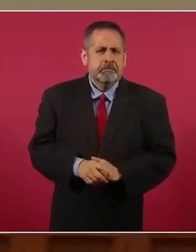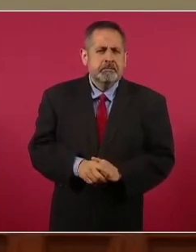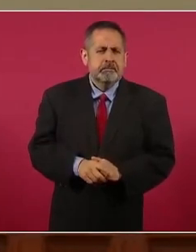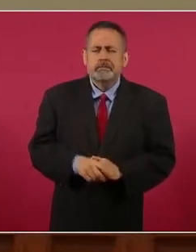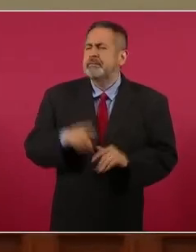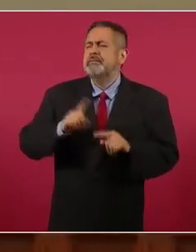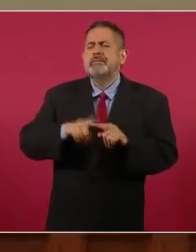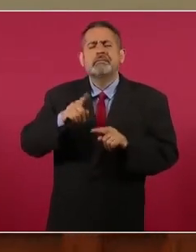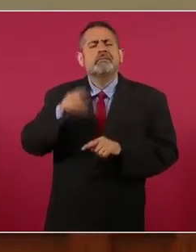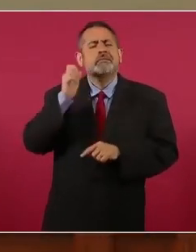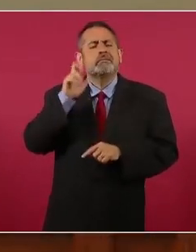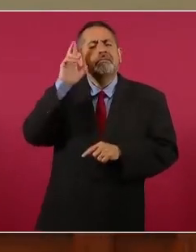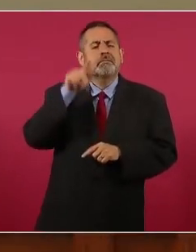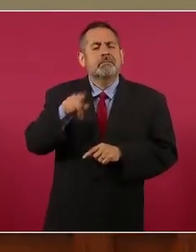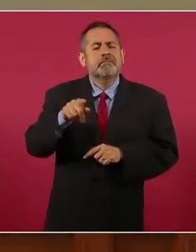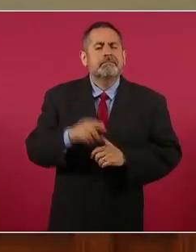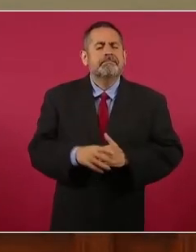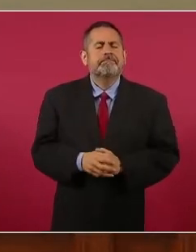¿Quién era el que estaba?